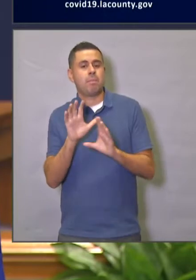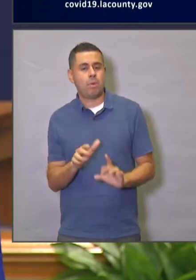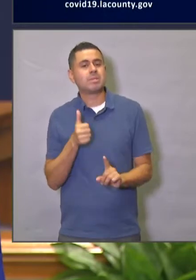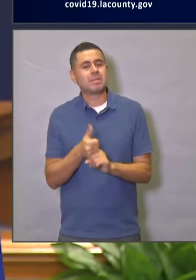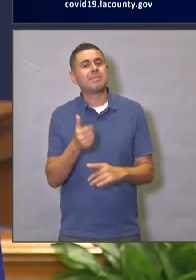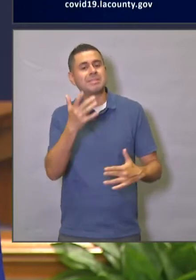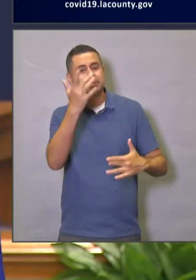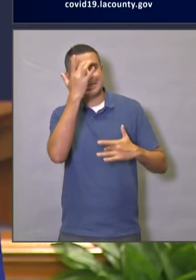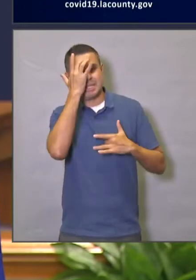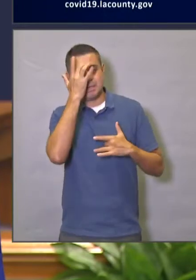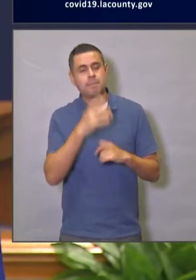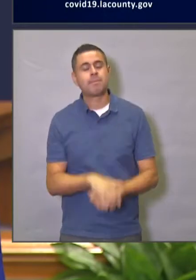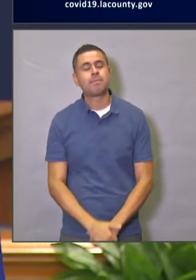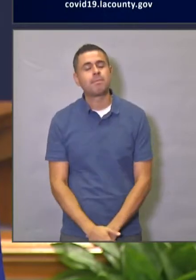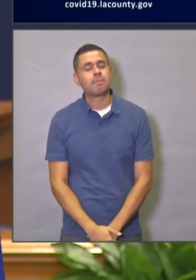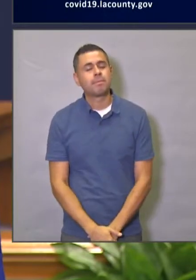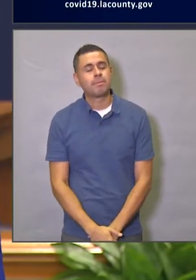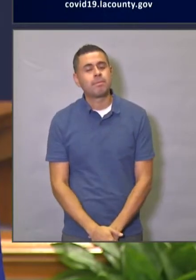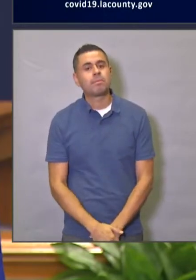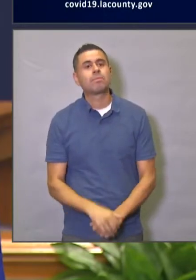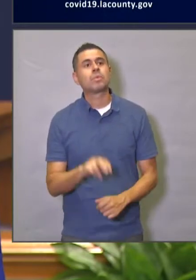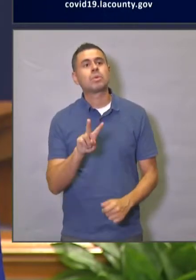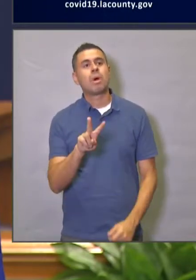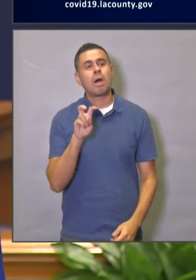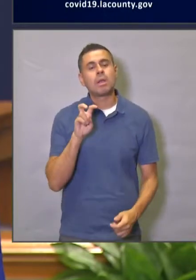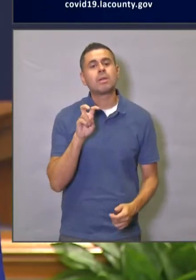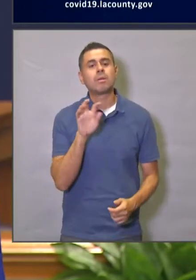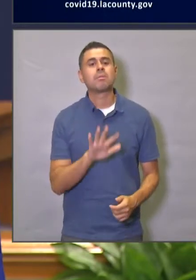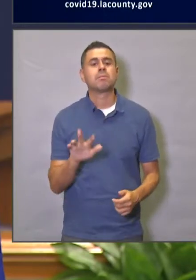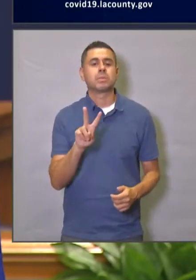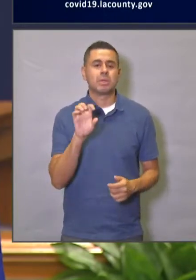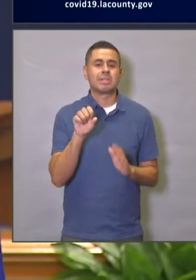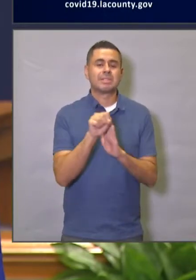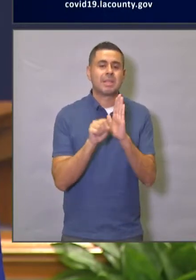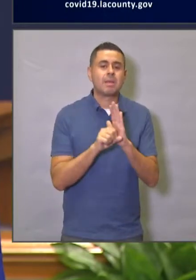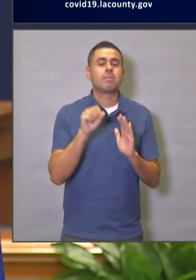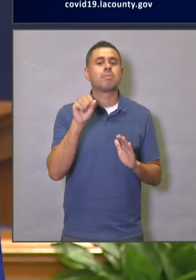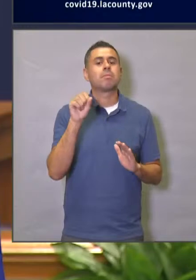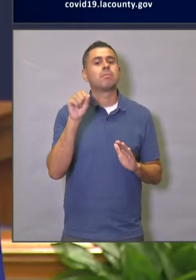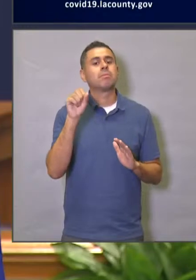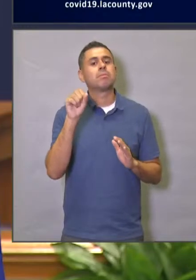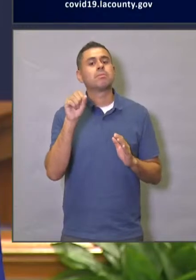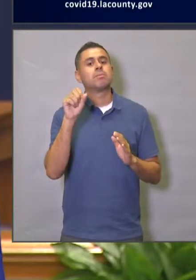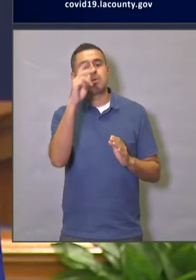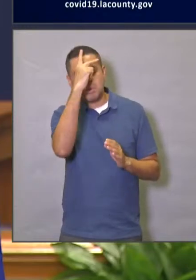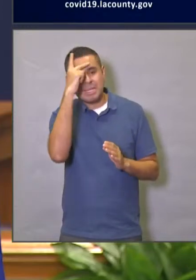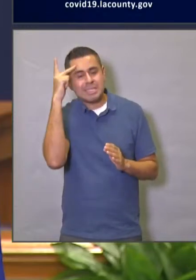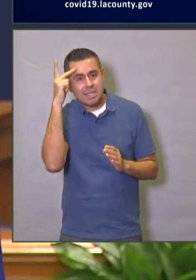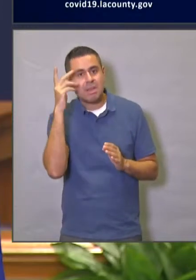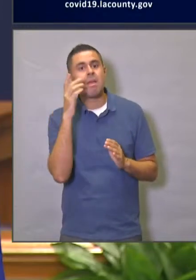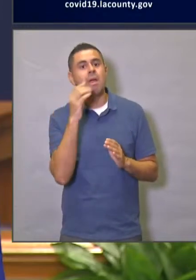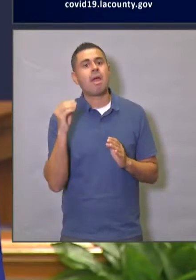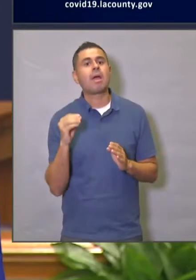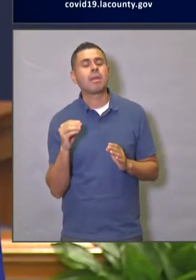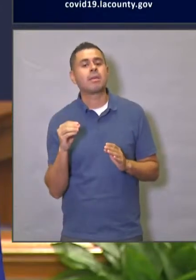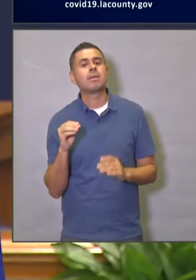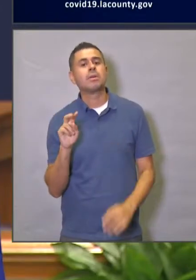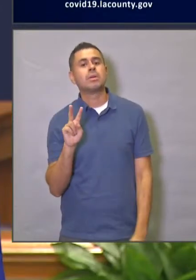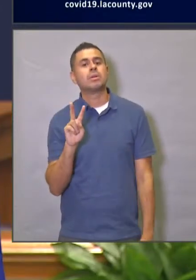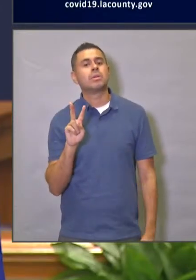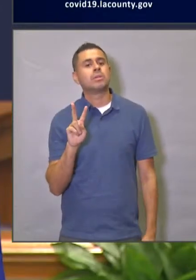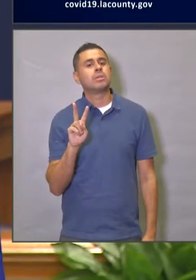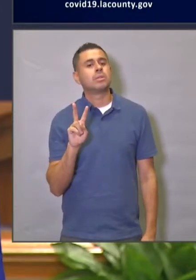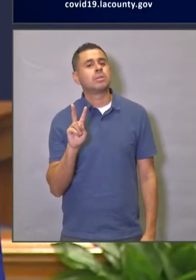Hay 253 casos en la prisión estatal, 758 casos en las